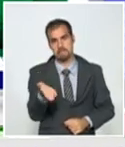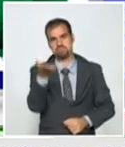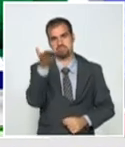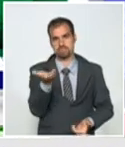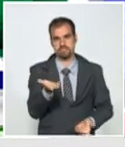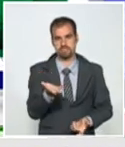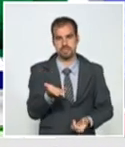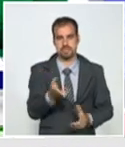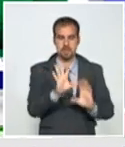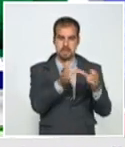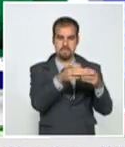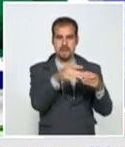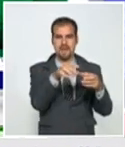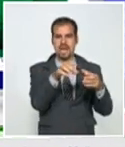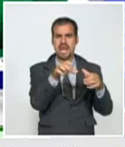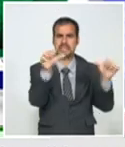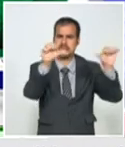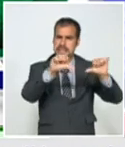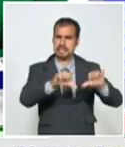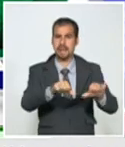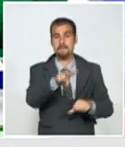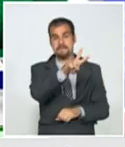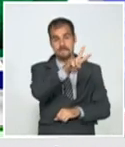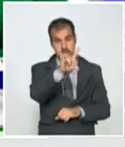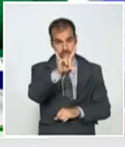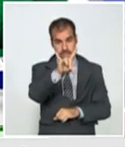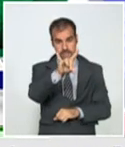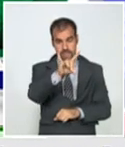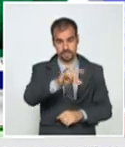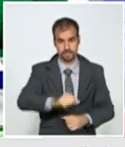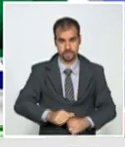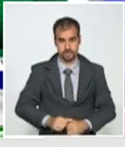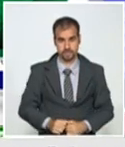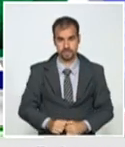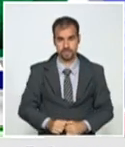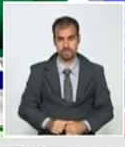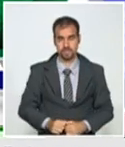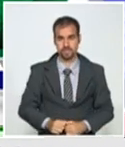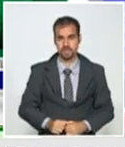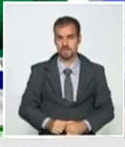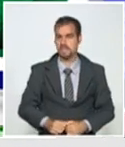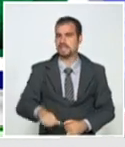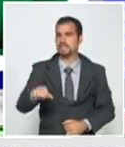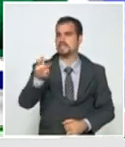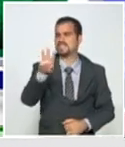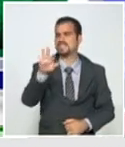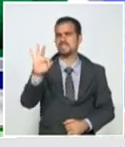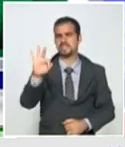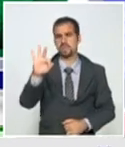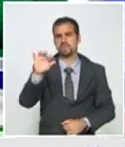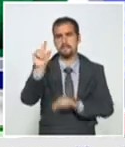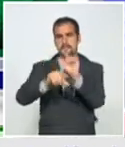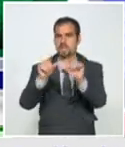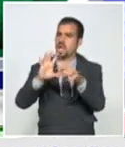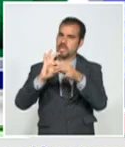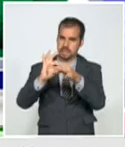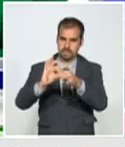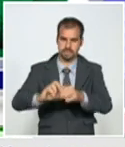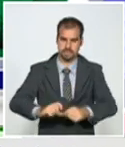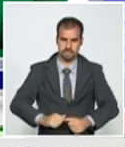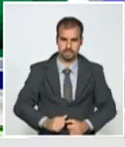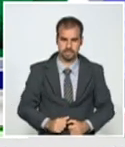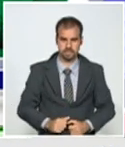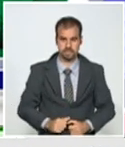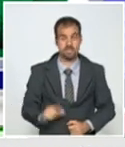es un incremento de 6 comparativamente con el día anterior, y 38 graves. Esto es mucho